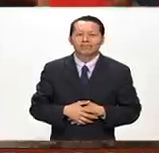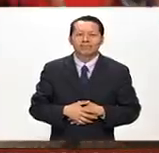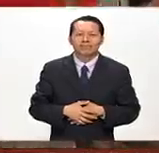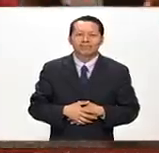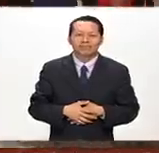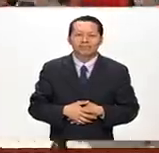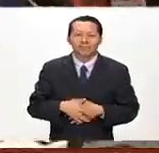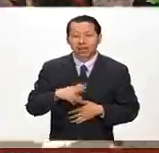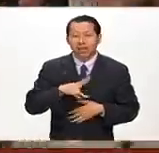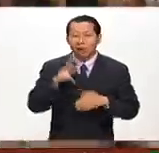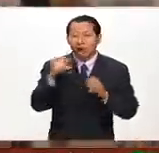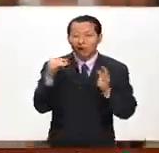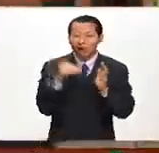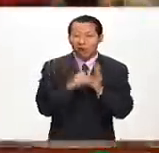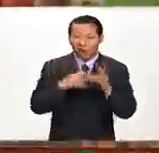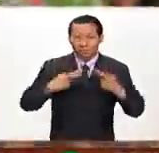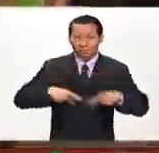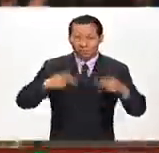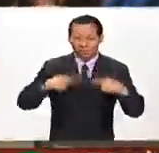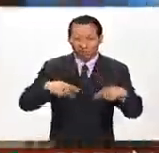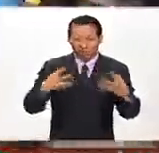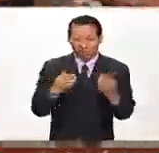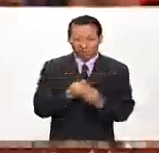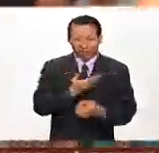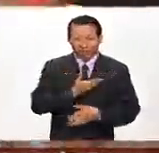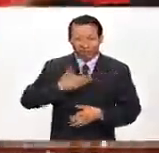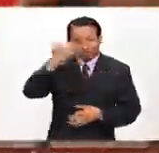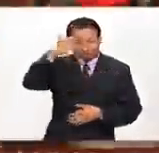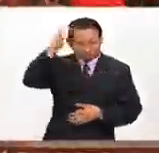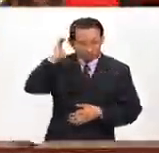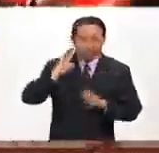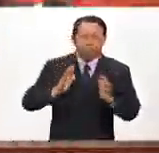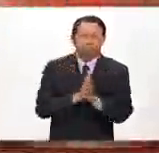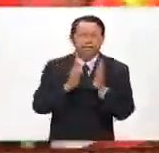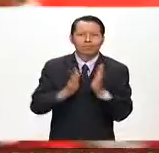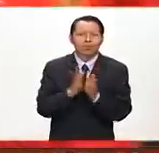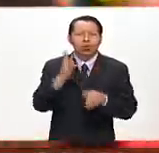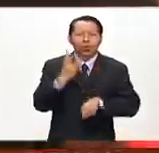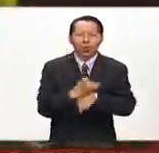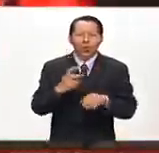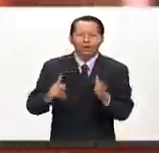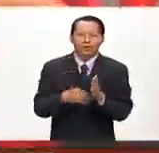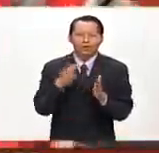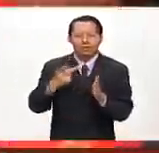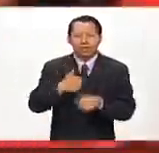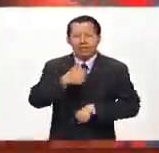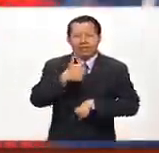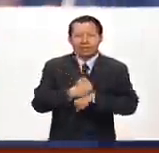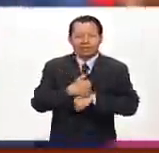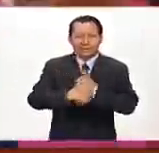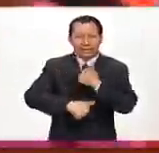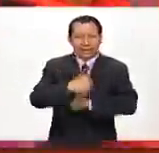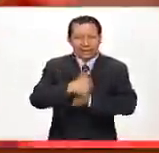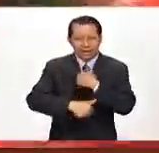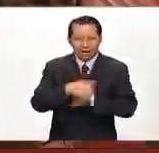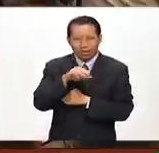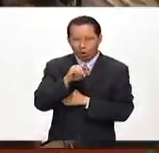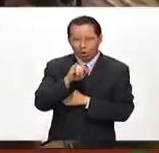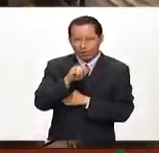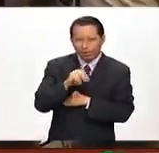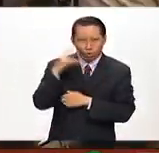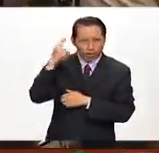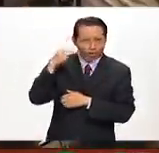Junto con 8,000 corredores, el presidente Enrique Peña Nieto participó por 4ª ocasión en la 6ª carrera Molino del Rey del Estado